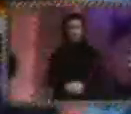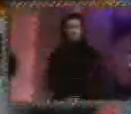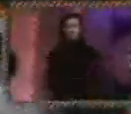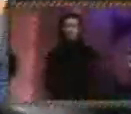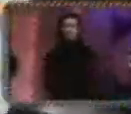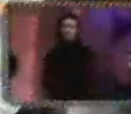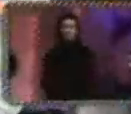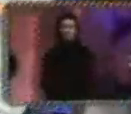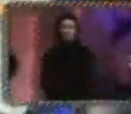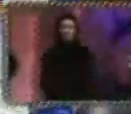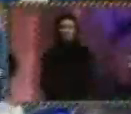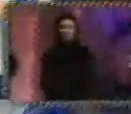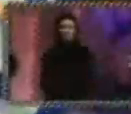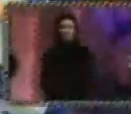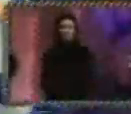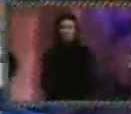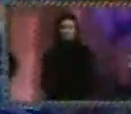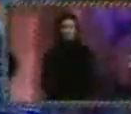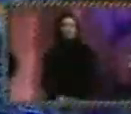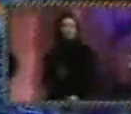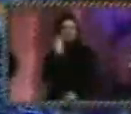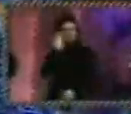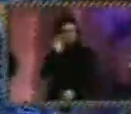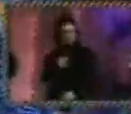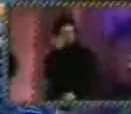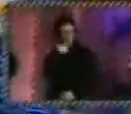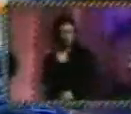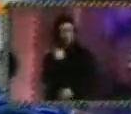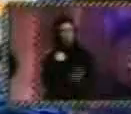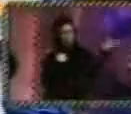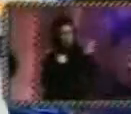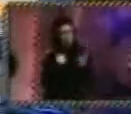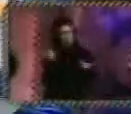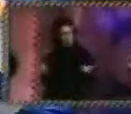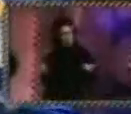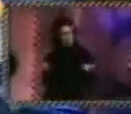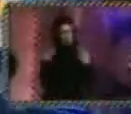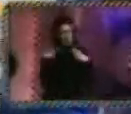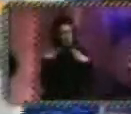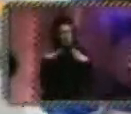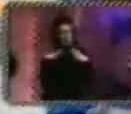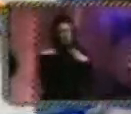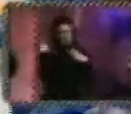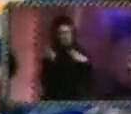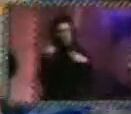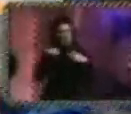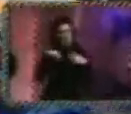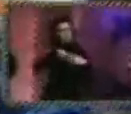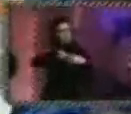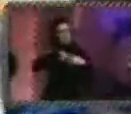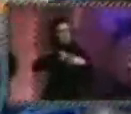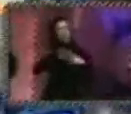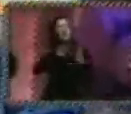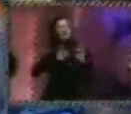Pues sí somos. Sí soy. Vengo de vacaciones. Y en Canarias me encuentro divertido. Me encantan las palmas,